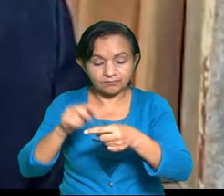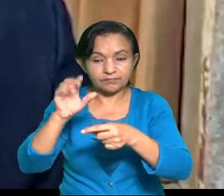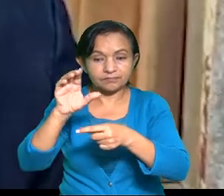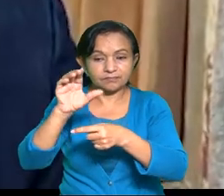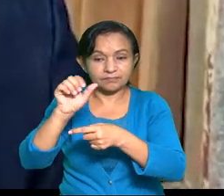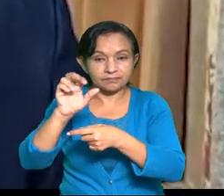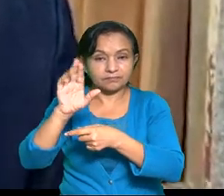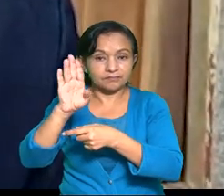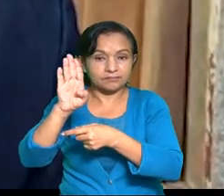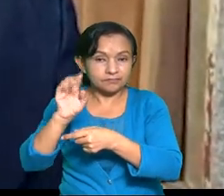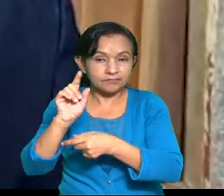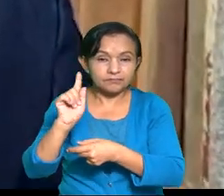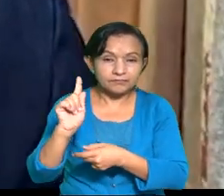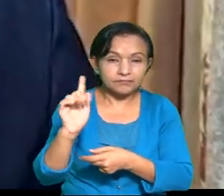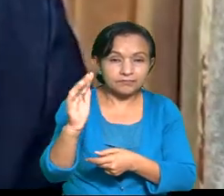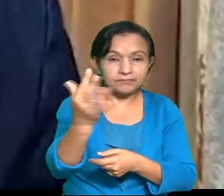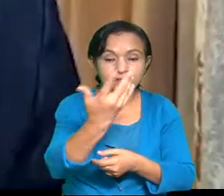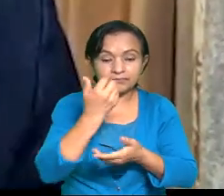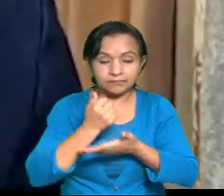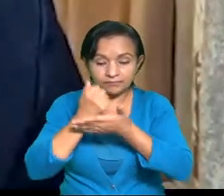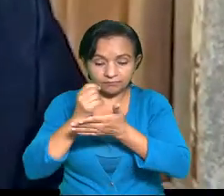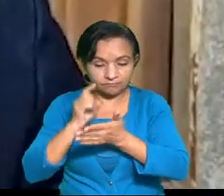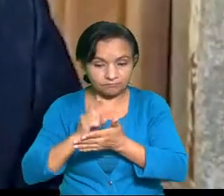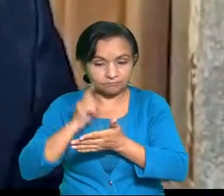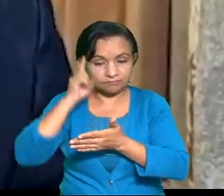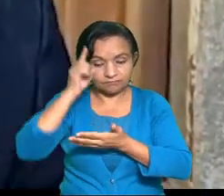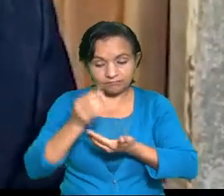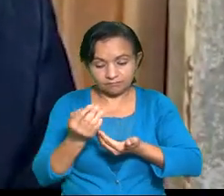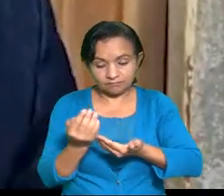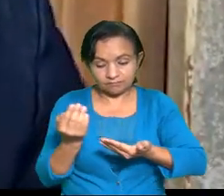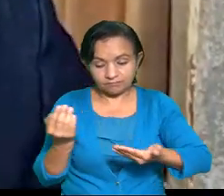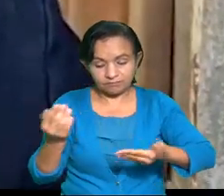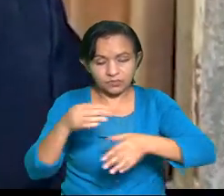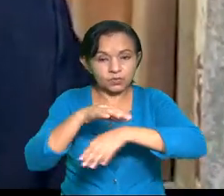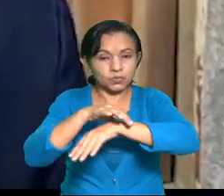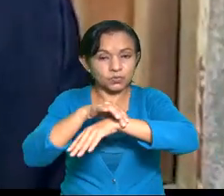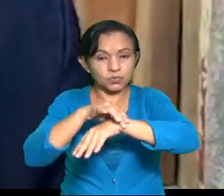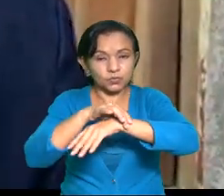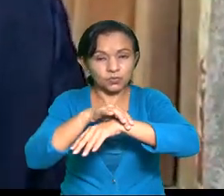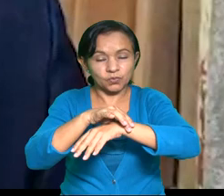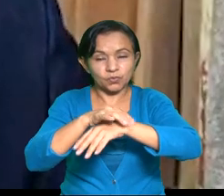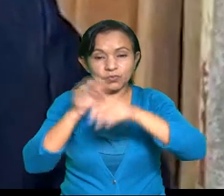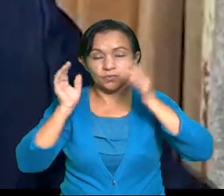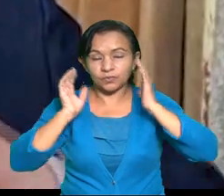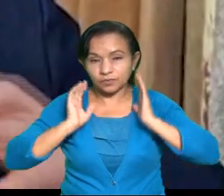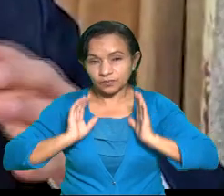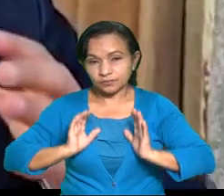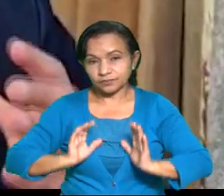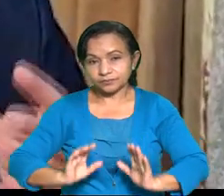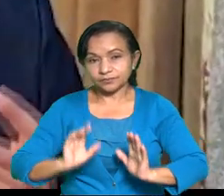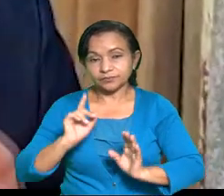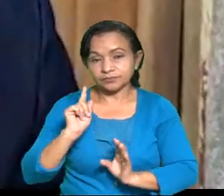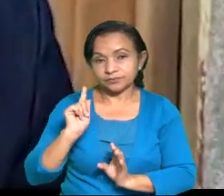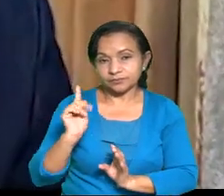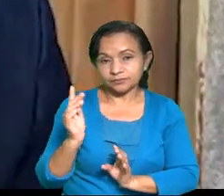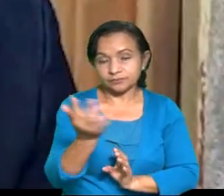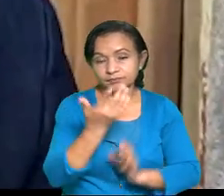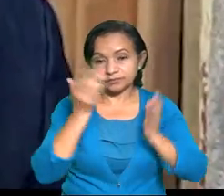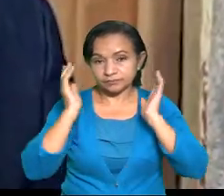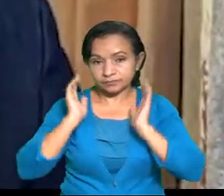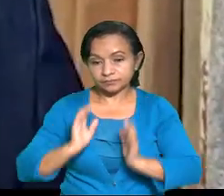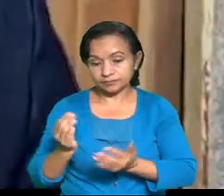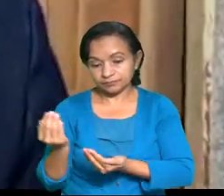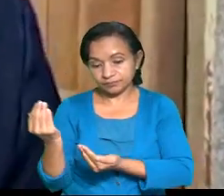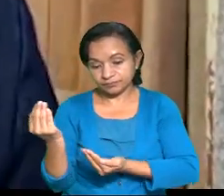carbohidratos. Todo eso permite el desarrollo de los huesos, de los órganos y de todo el cuerpo